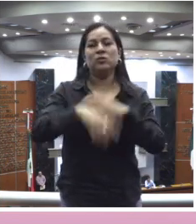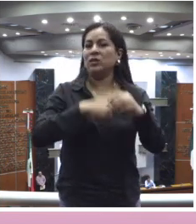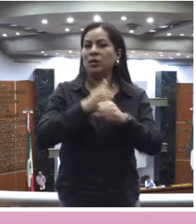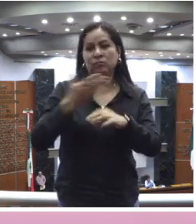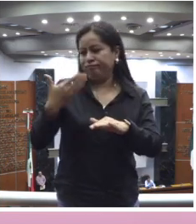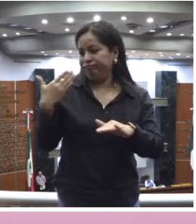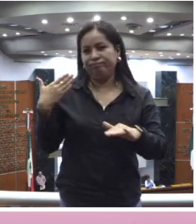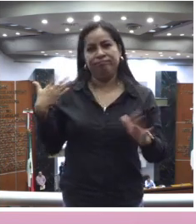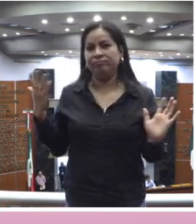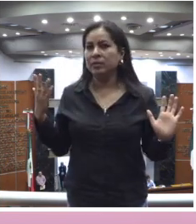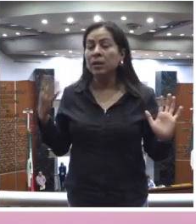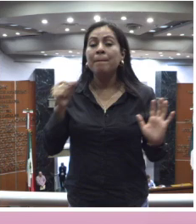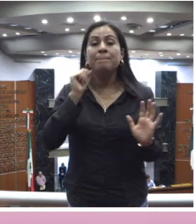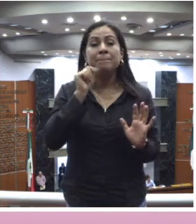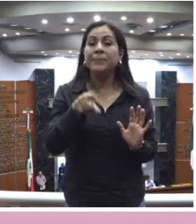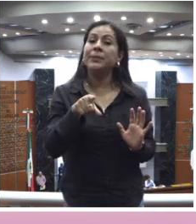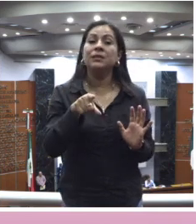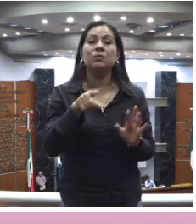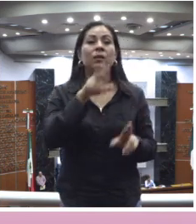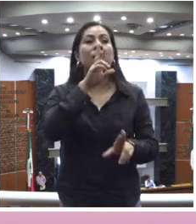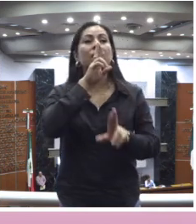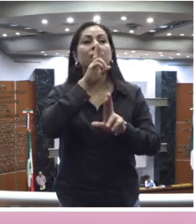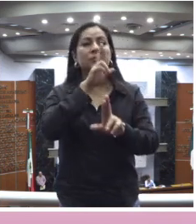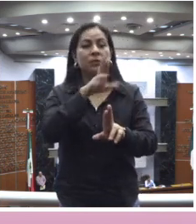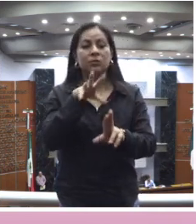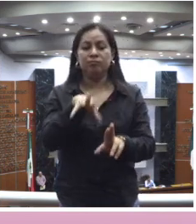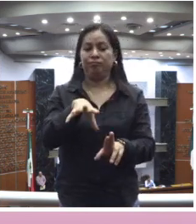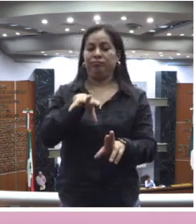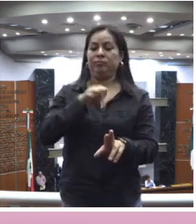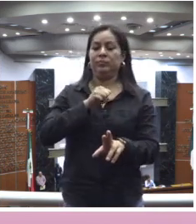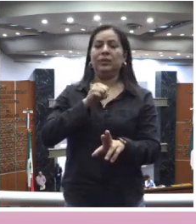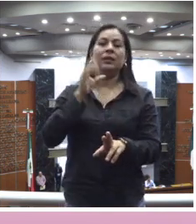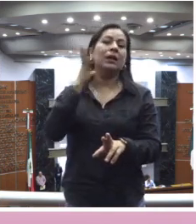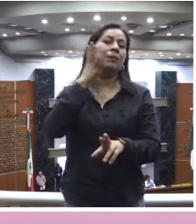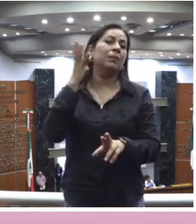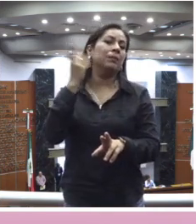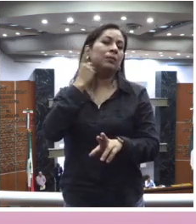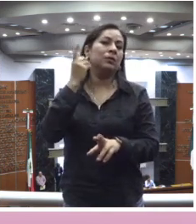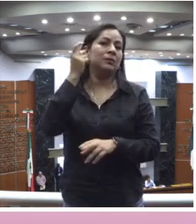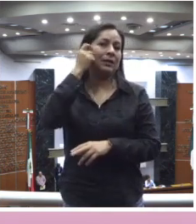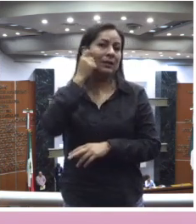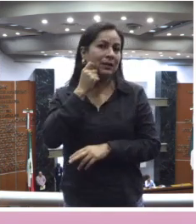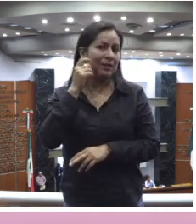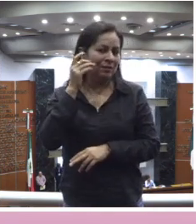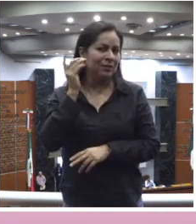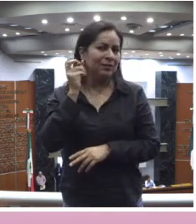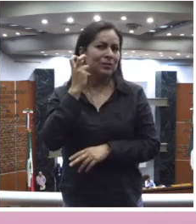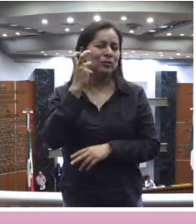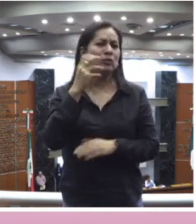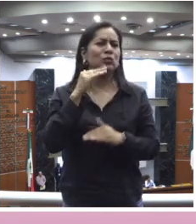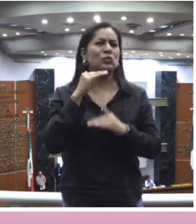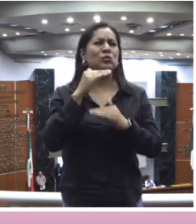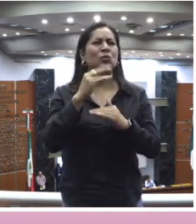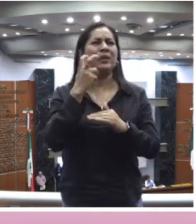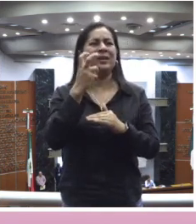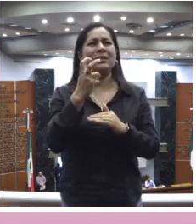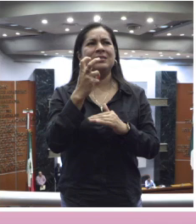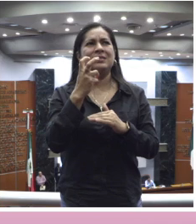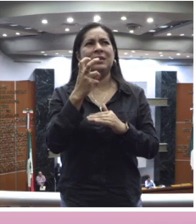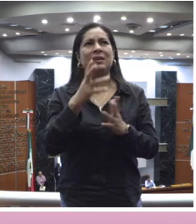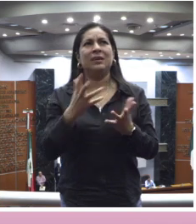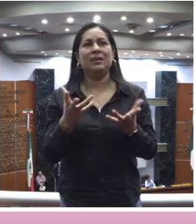décadas. Y la respuesta que adopte el Congreso del Estado de Guerrero sobre